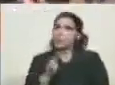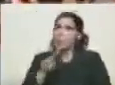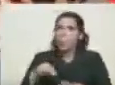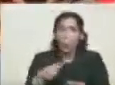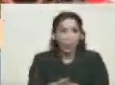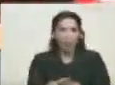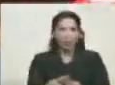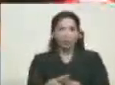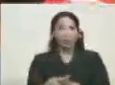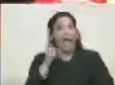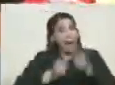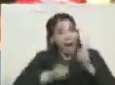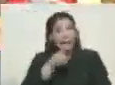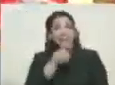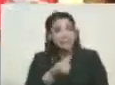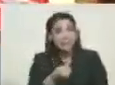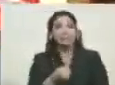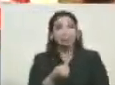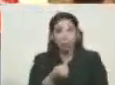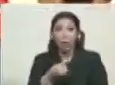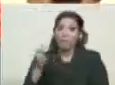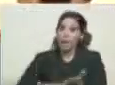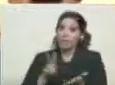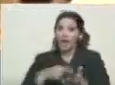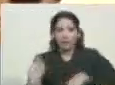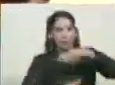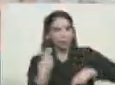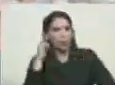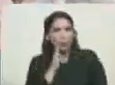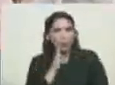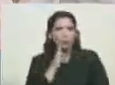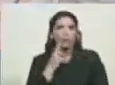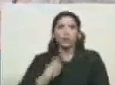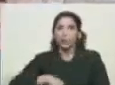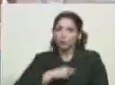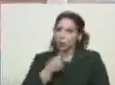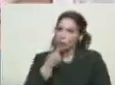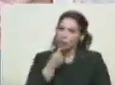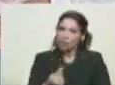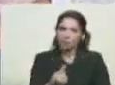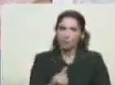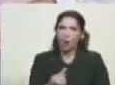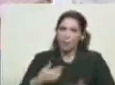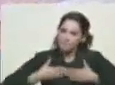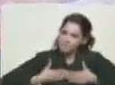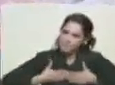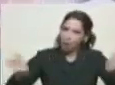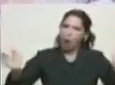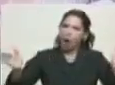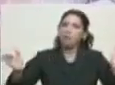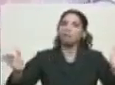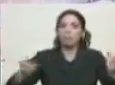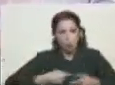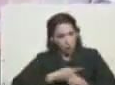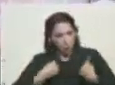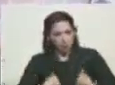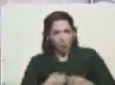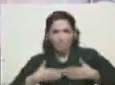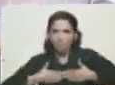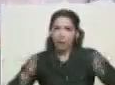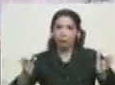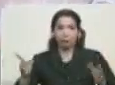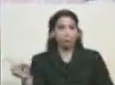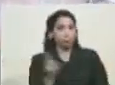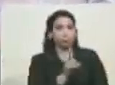le ha dicho la verdad a usted, ha sido la revolución bolivariana. Le dijimos en un momento que le abríamos las puertas y le abríamos el corazón. No nos los